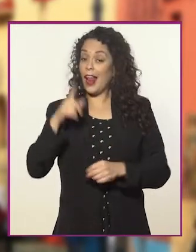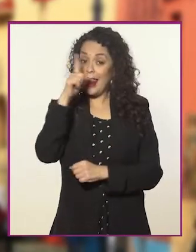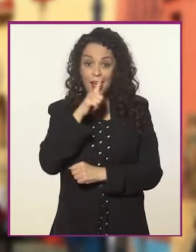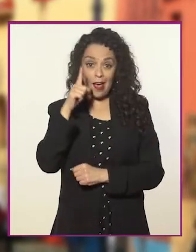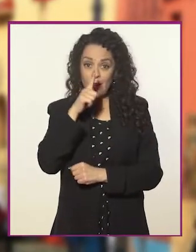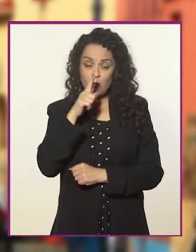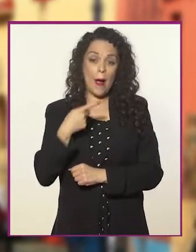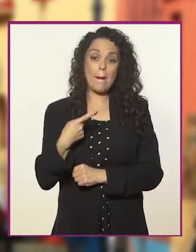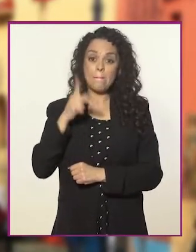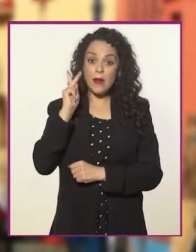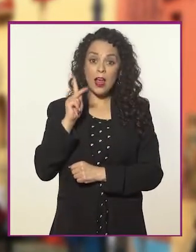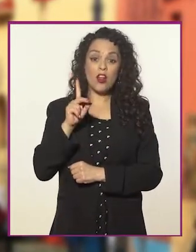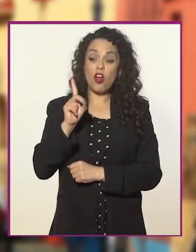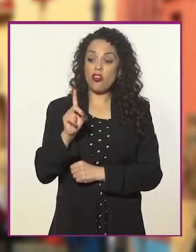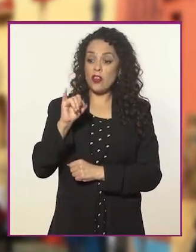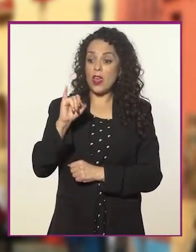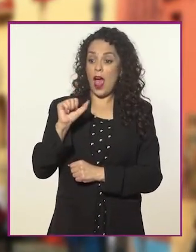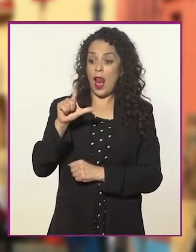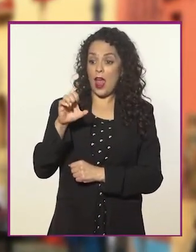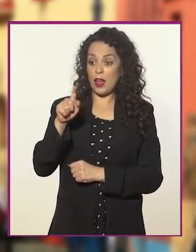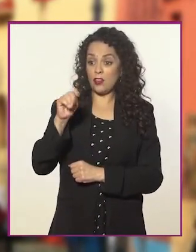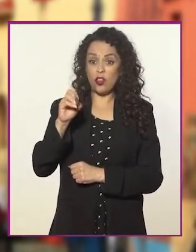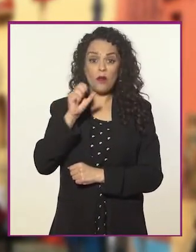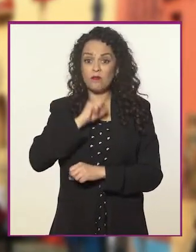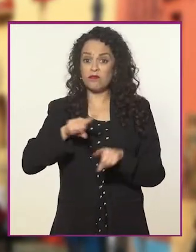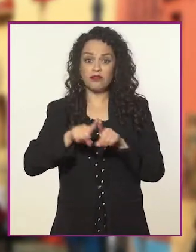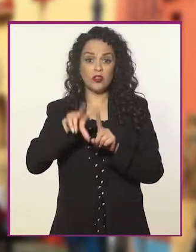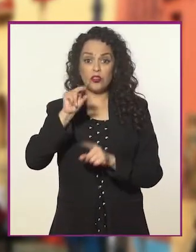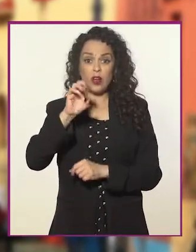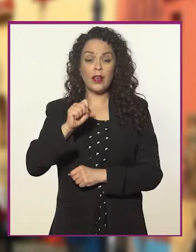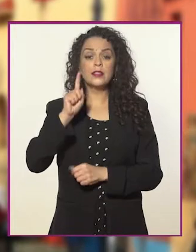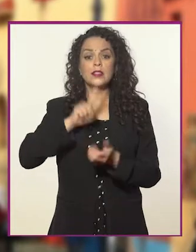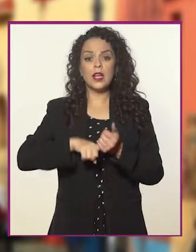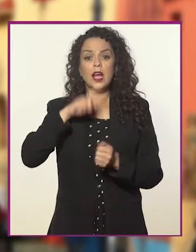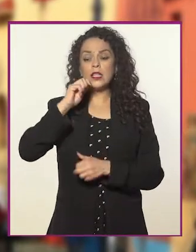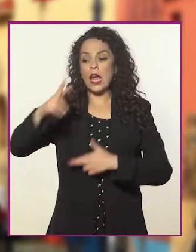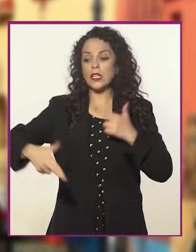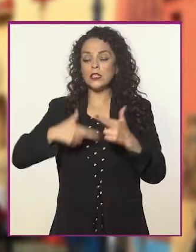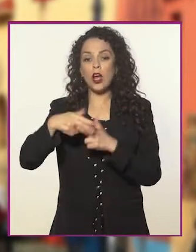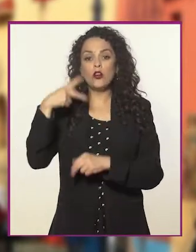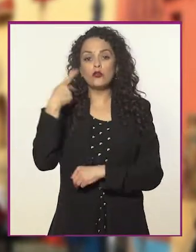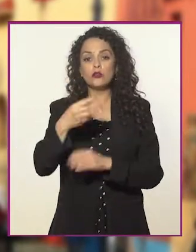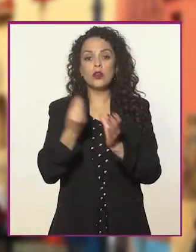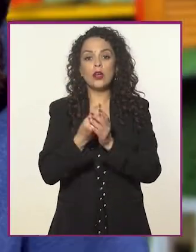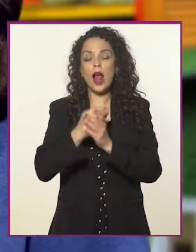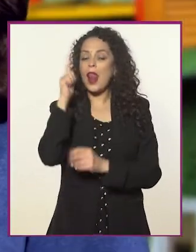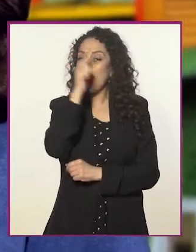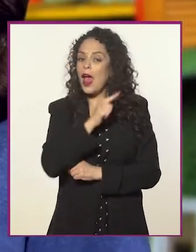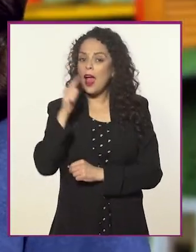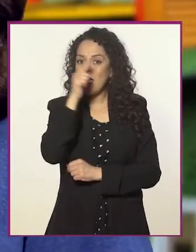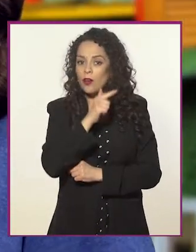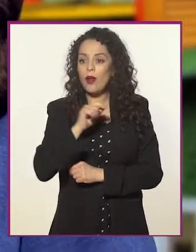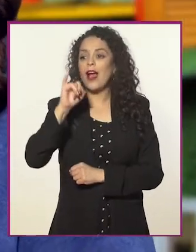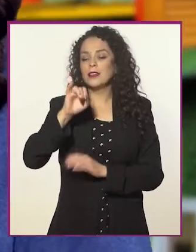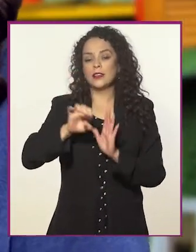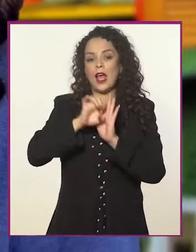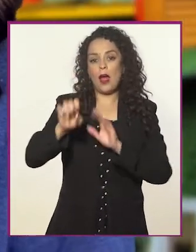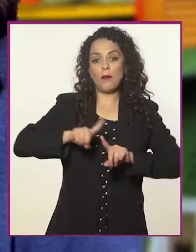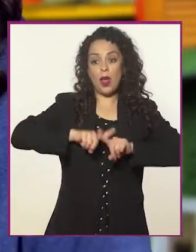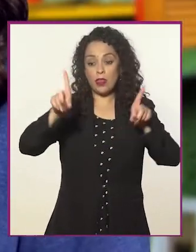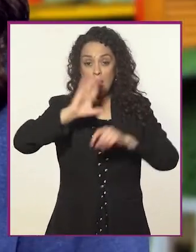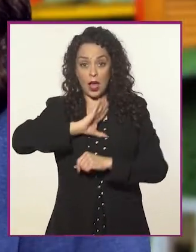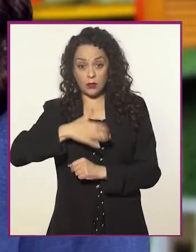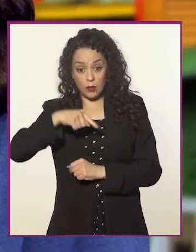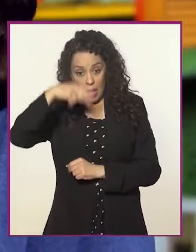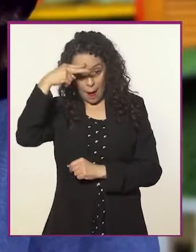lengua, pero tampoco es un dialecto que, como sabes, es una variedad regional de la lengua. Sí, como la diferencia entre el